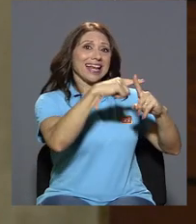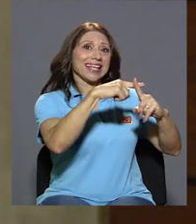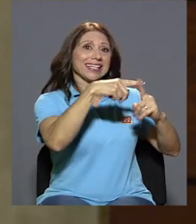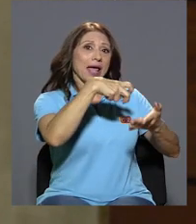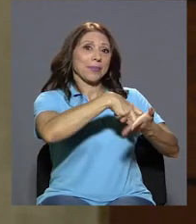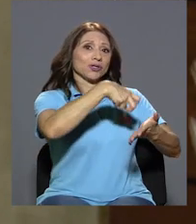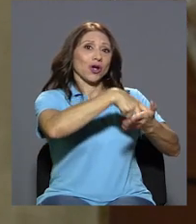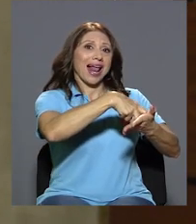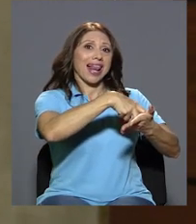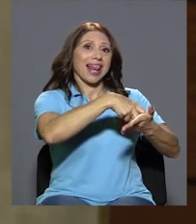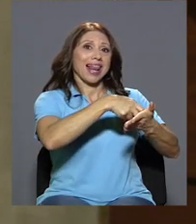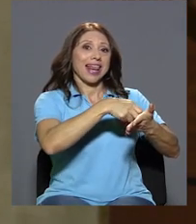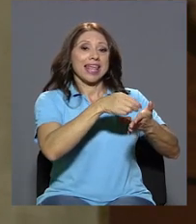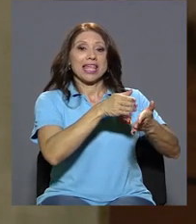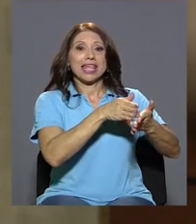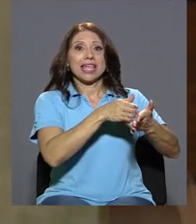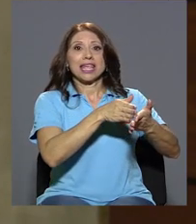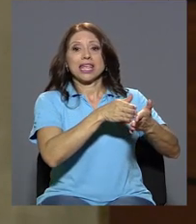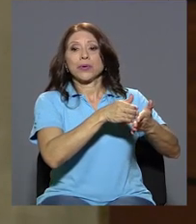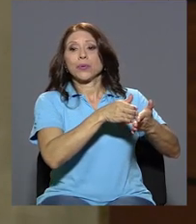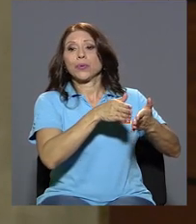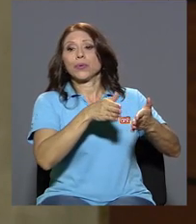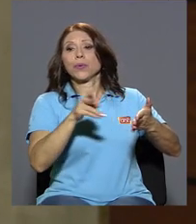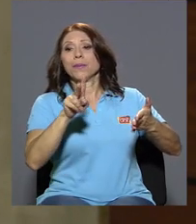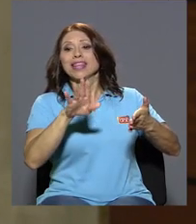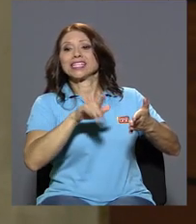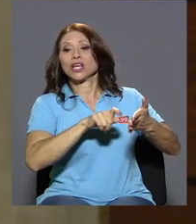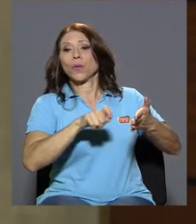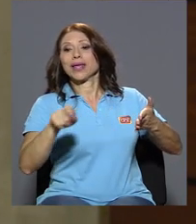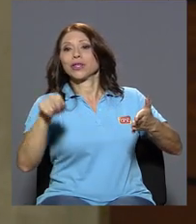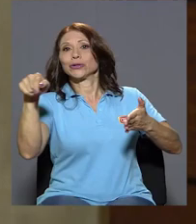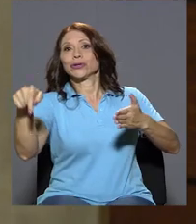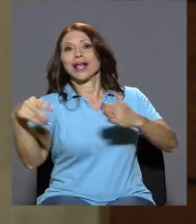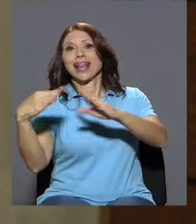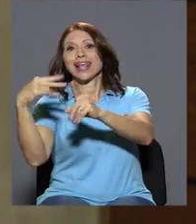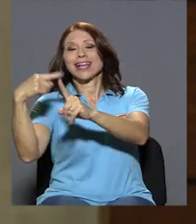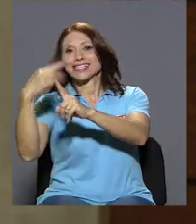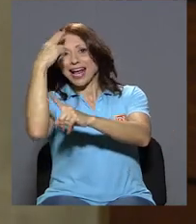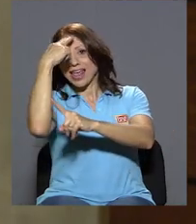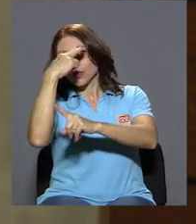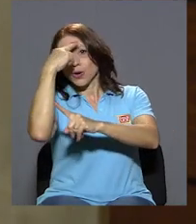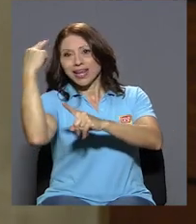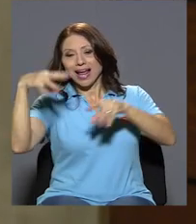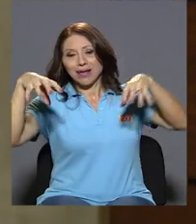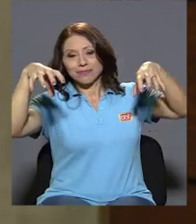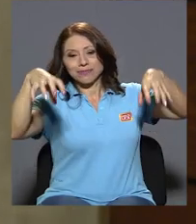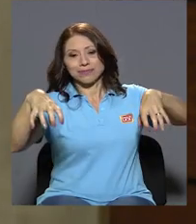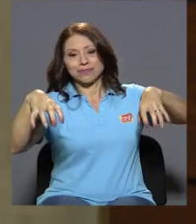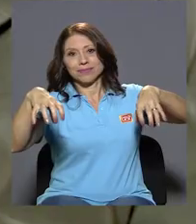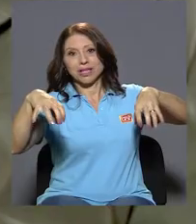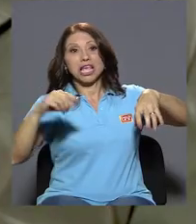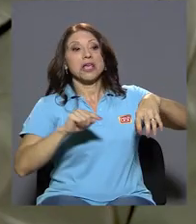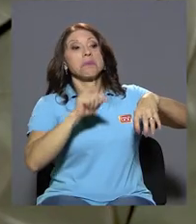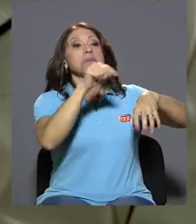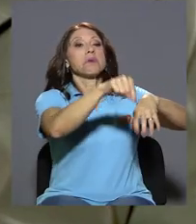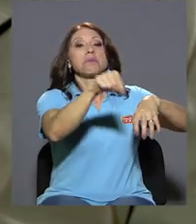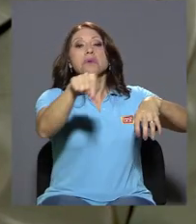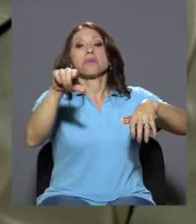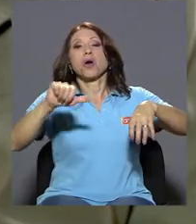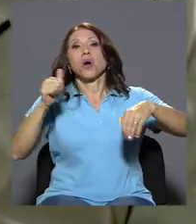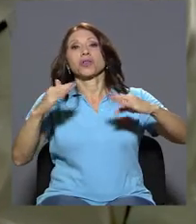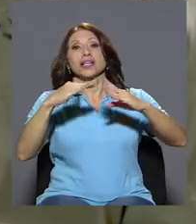lado de la iglesia católica casi a los 25 metros al otro lado de la calle y por allá había muchas denominaciones